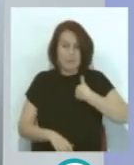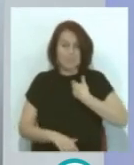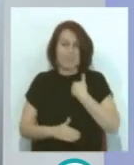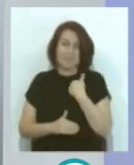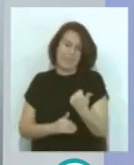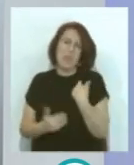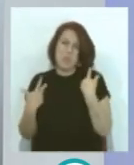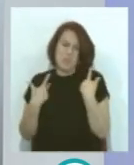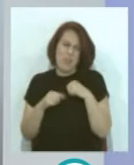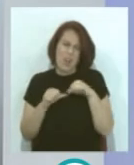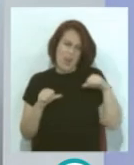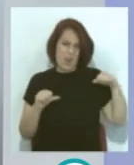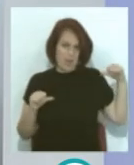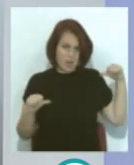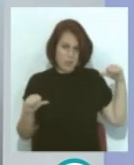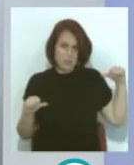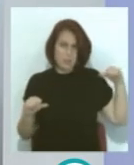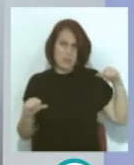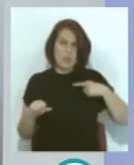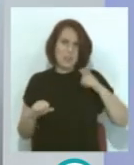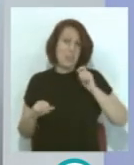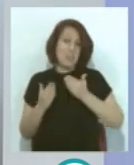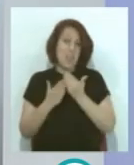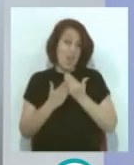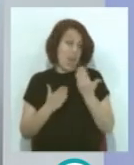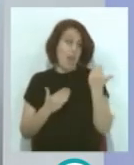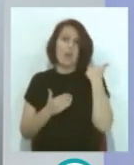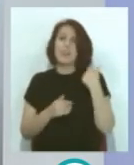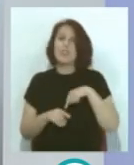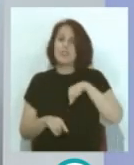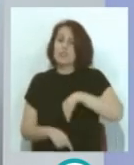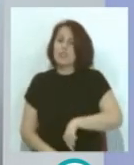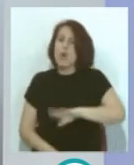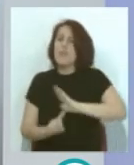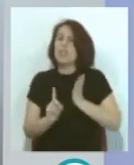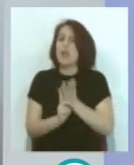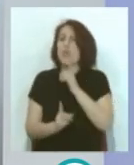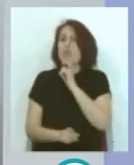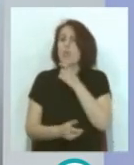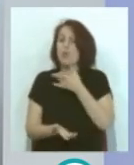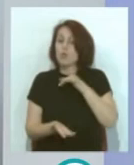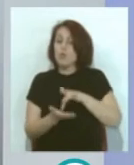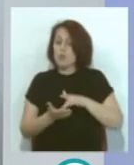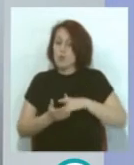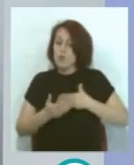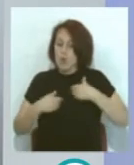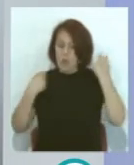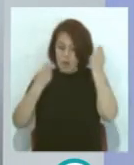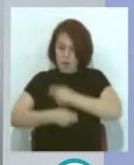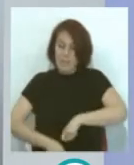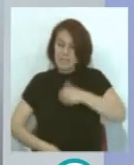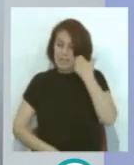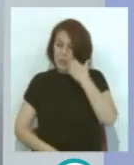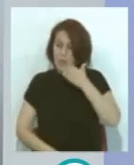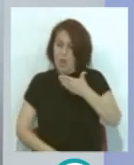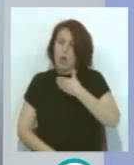que ha sufrido Juan Cala durante los últimos días? ¿Y cómo le afecta esto a la hora también de vestirse de corto el próximo sábado en